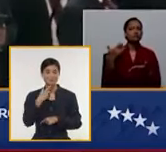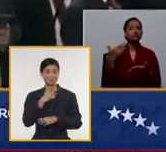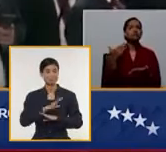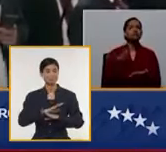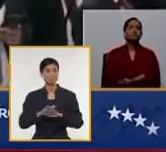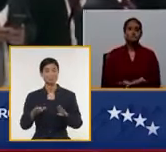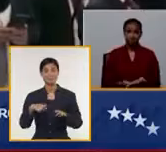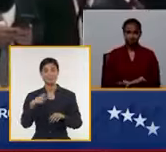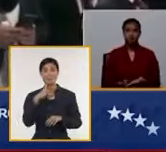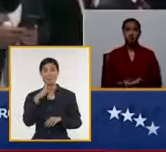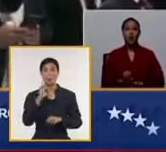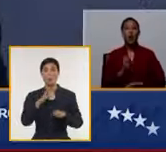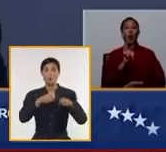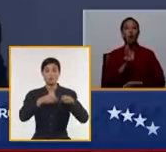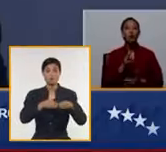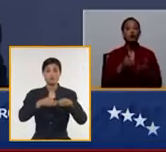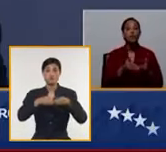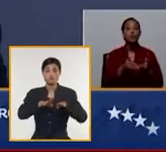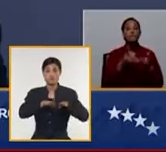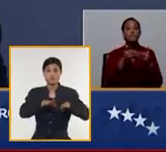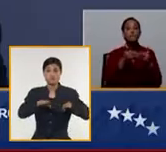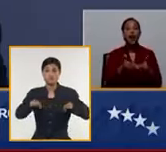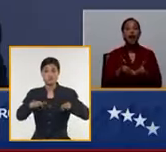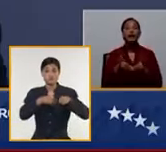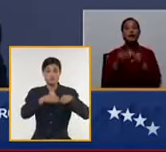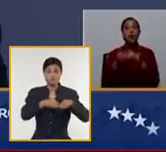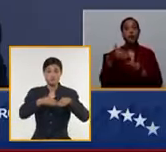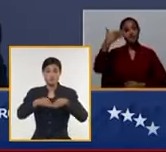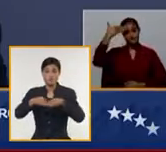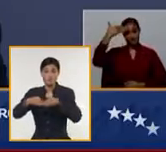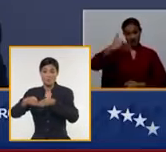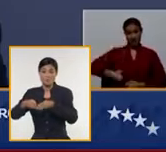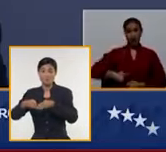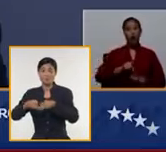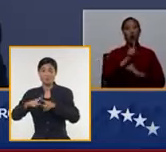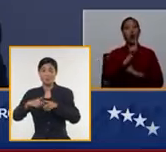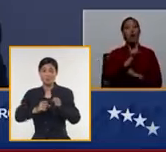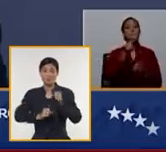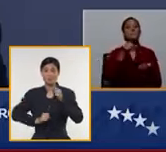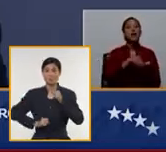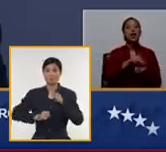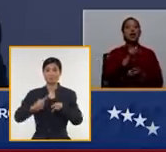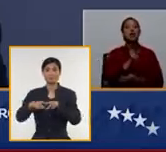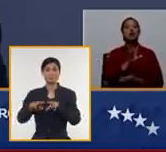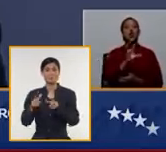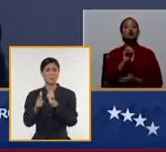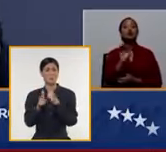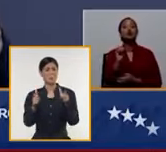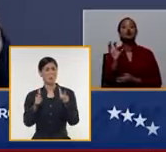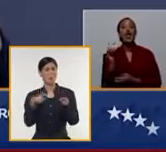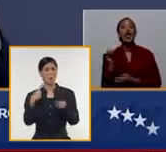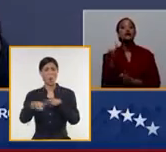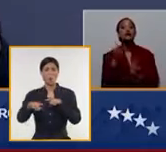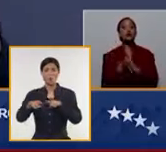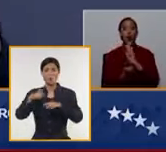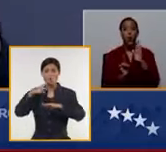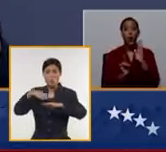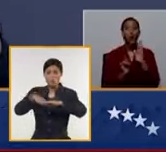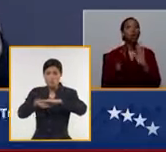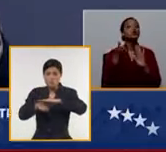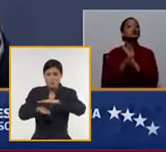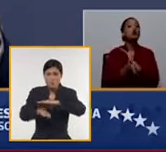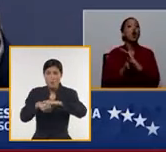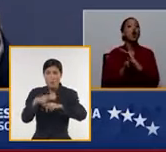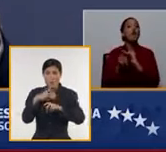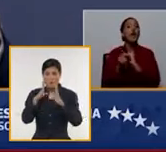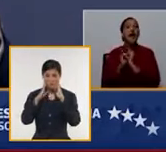8 barcos militares con 1.200 misiles y un submarino nuclear apuntan